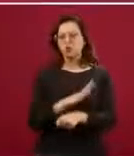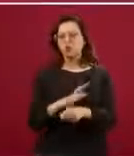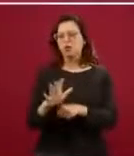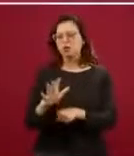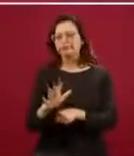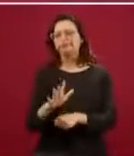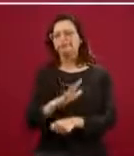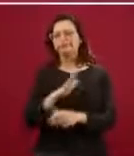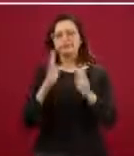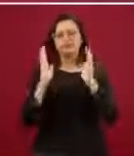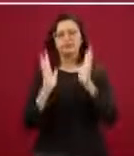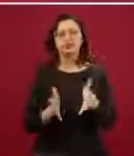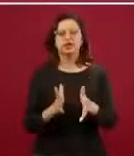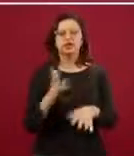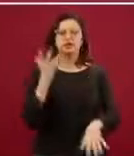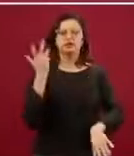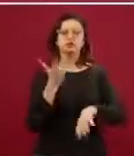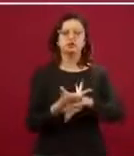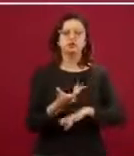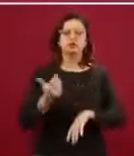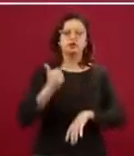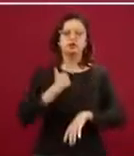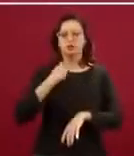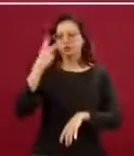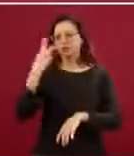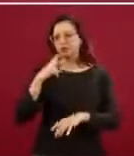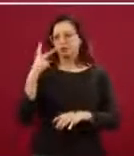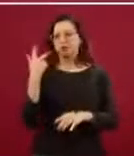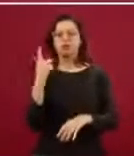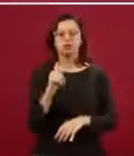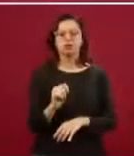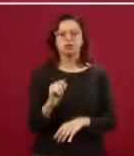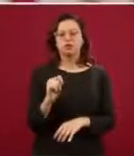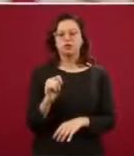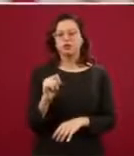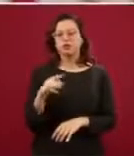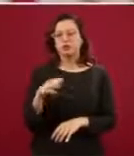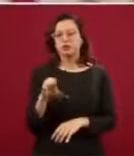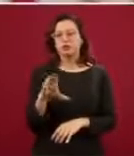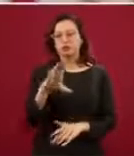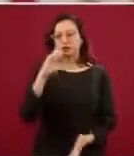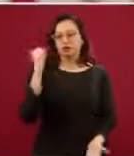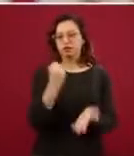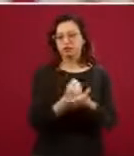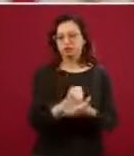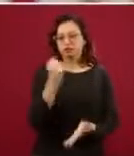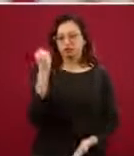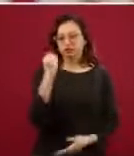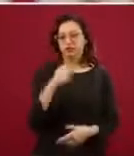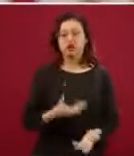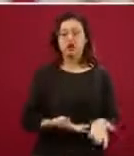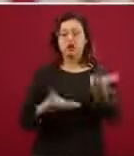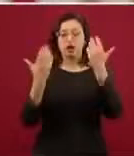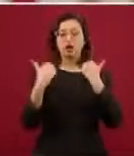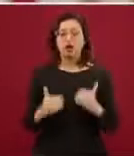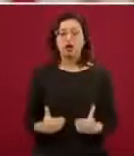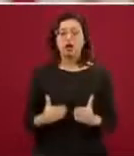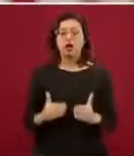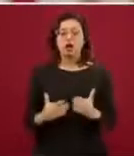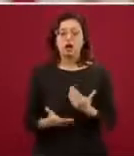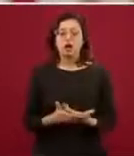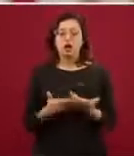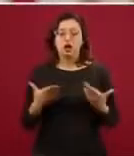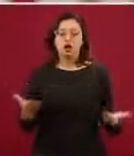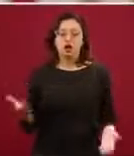tres países el Tratado de Libre Comercio. Ahora el gobierno